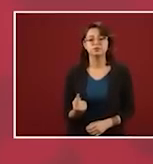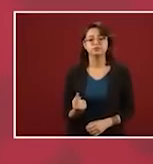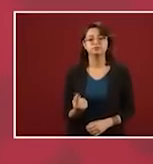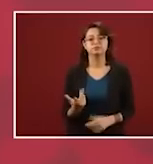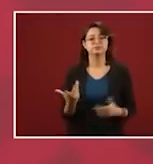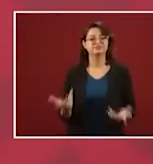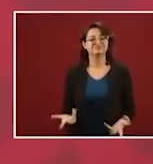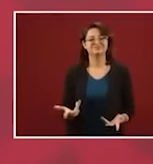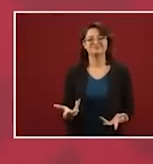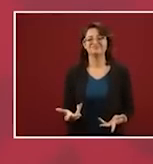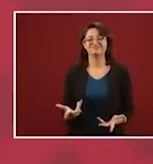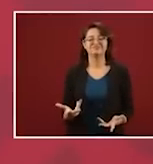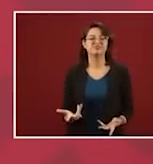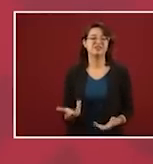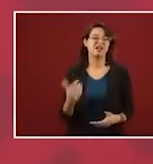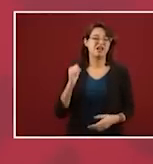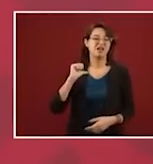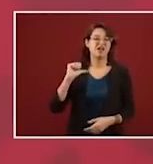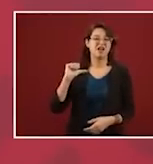había mucha corrupción